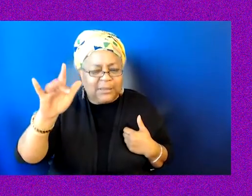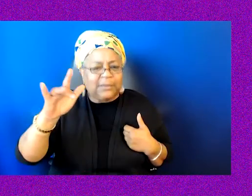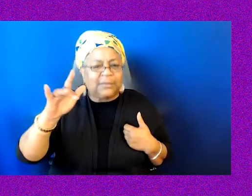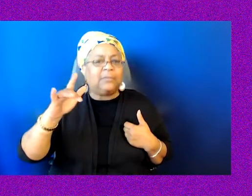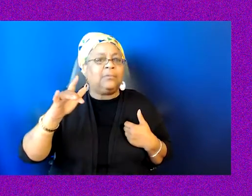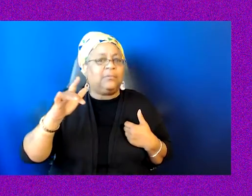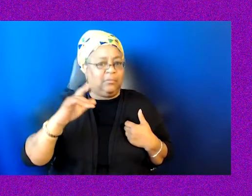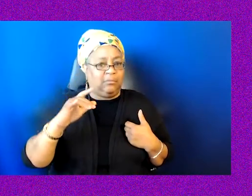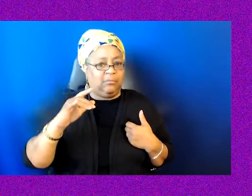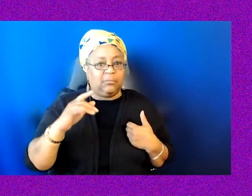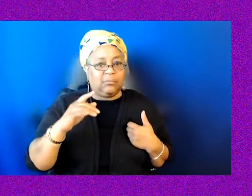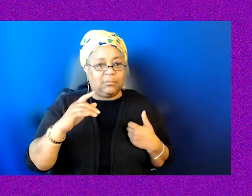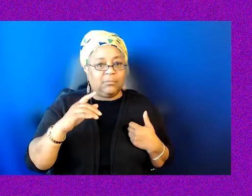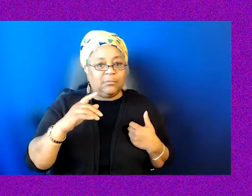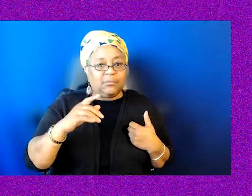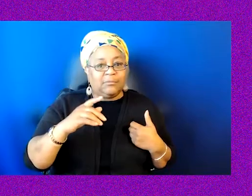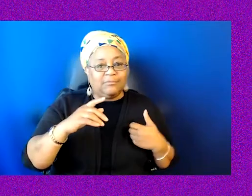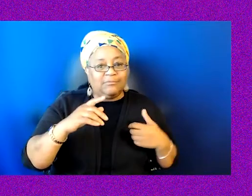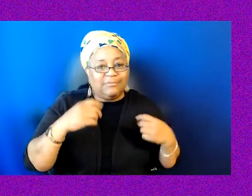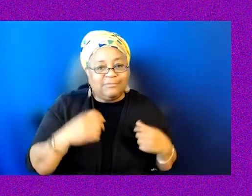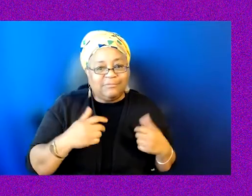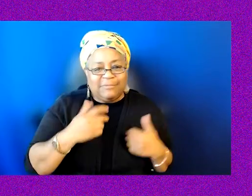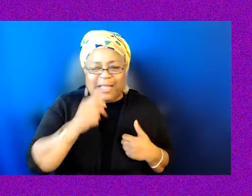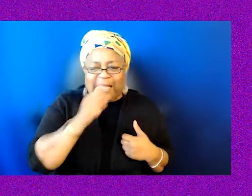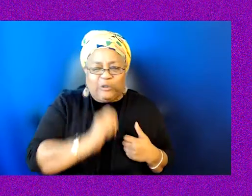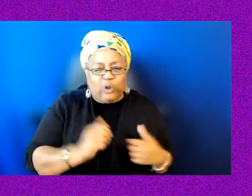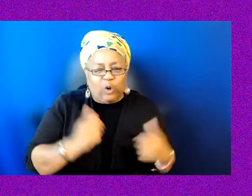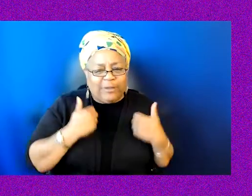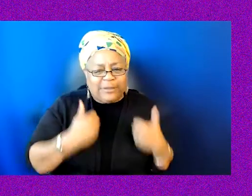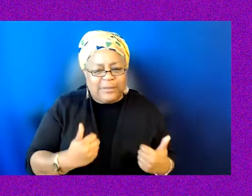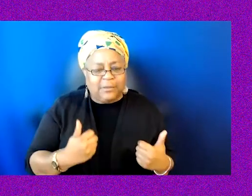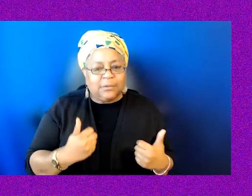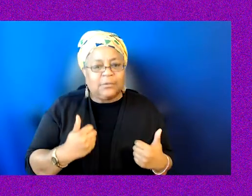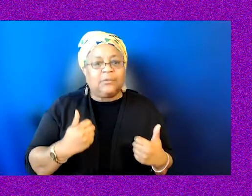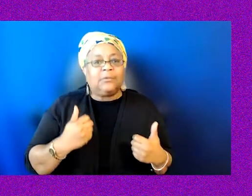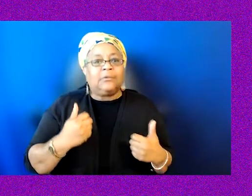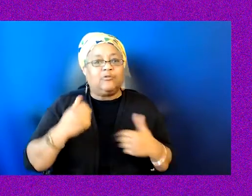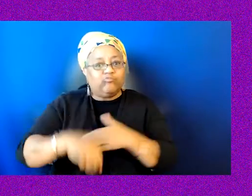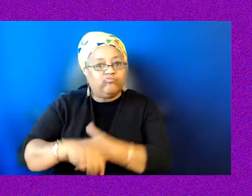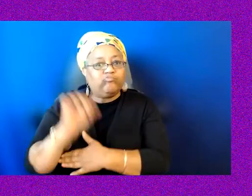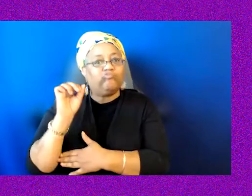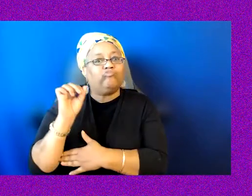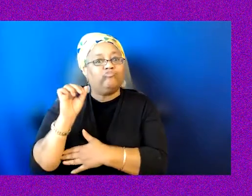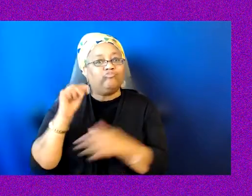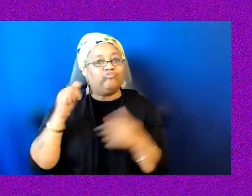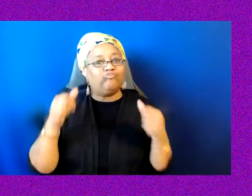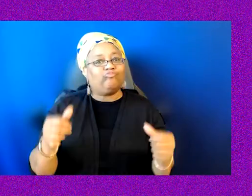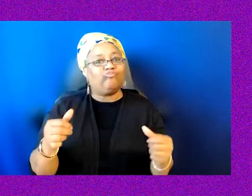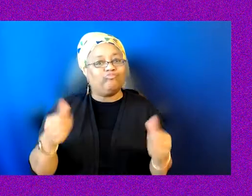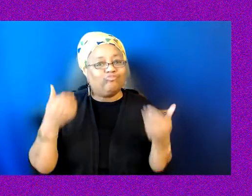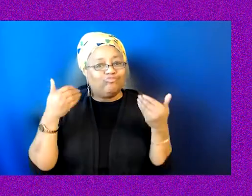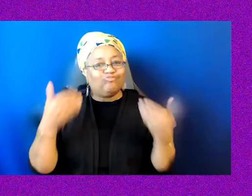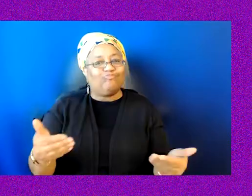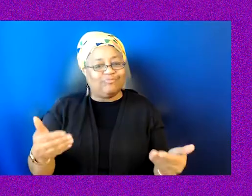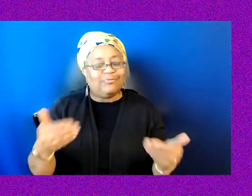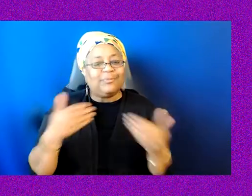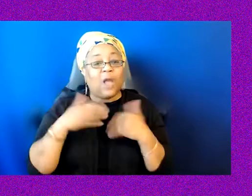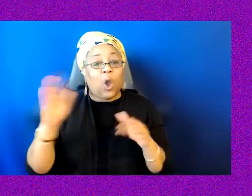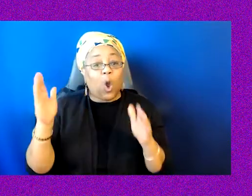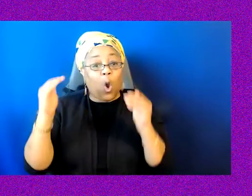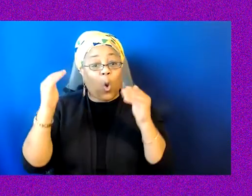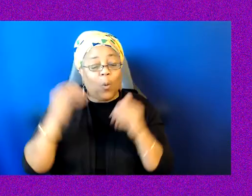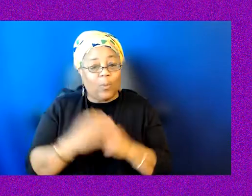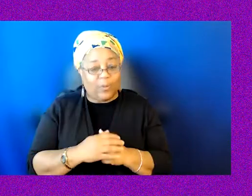y inteligentes eran en resistencia y esperanza.